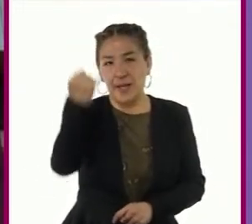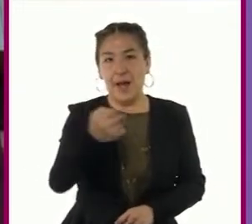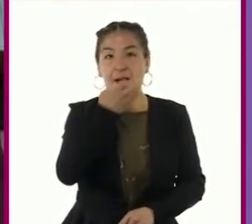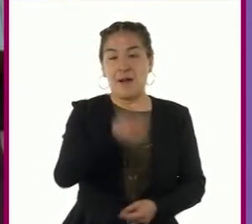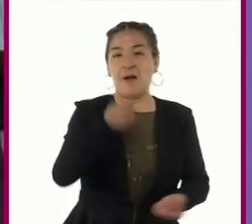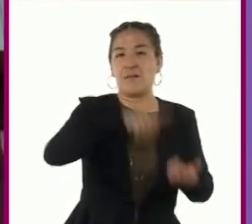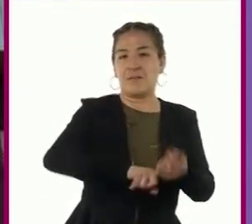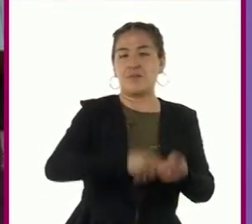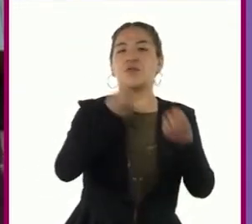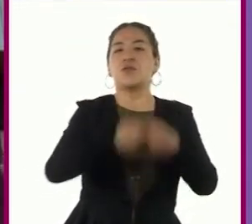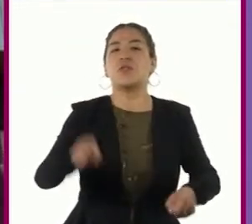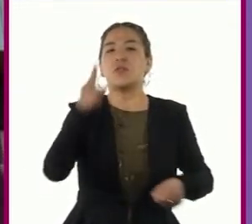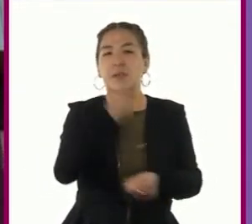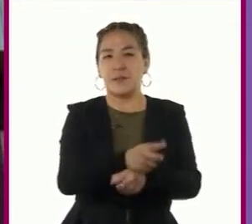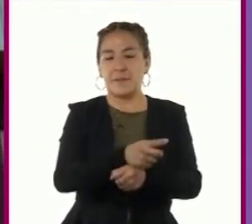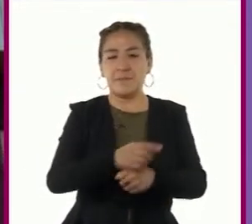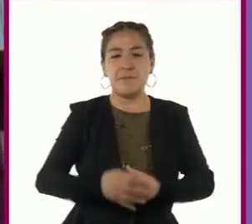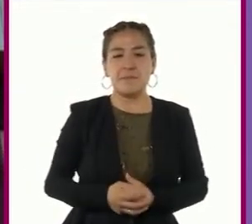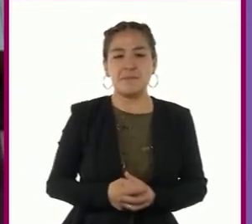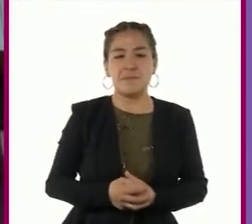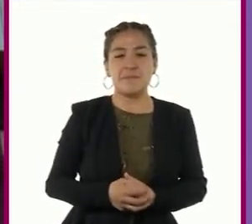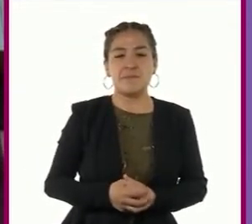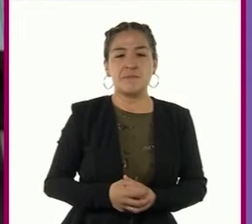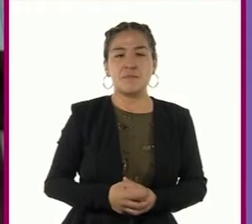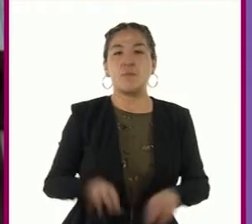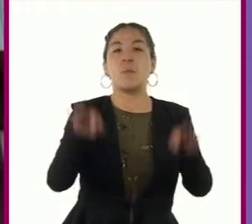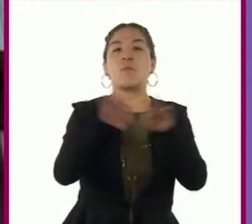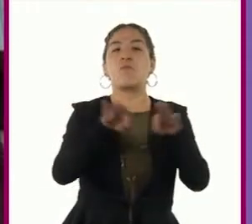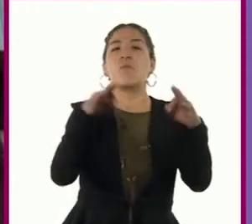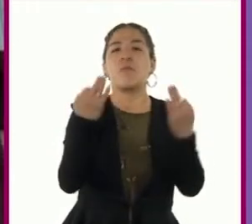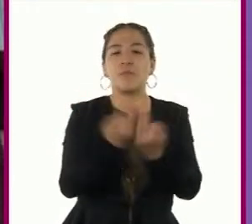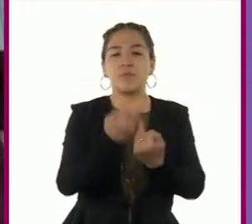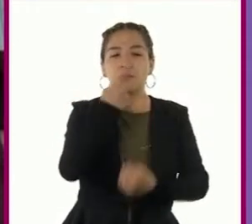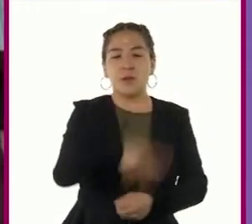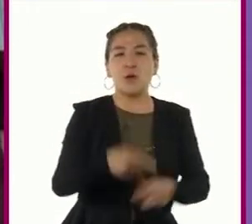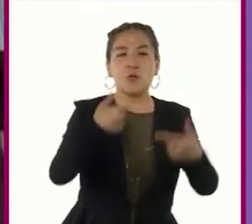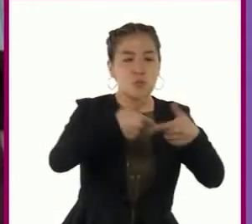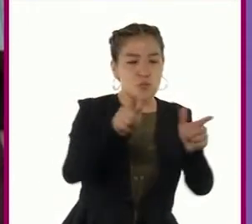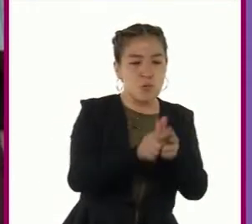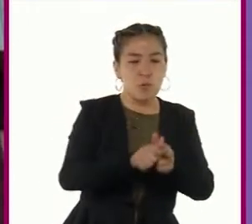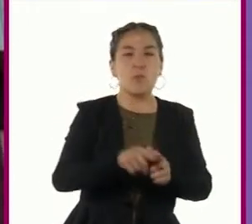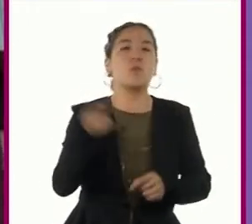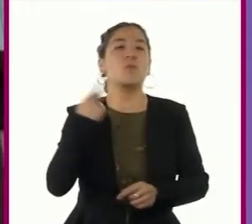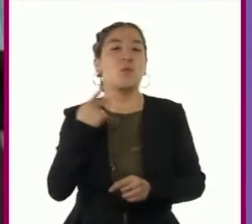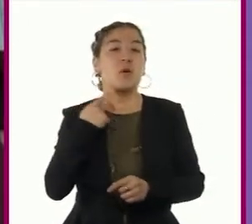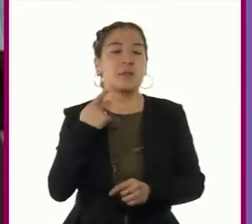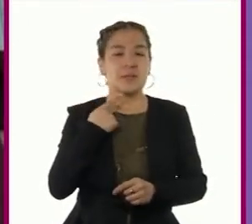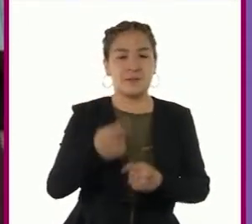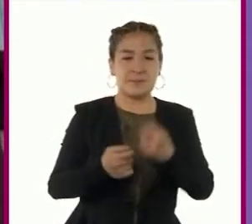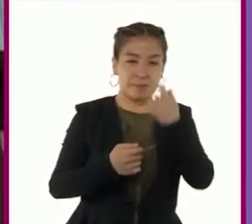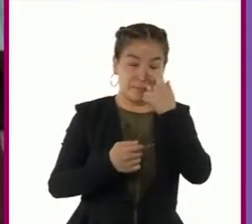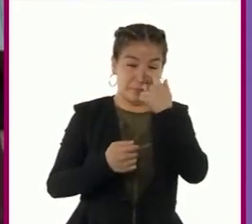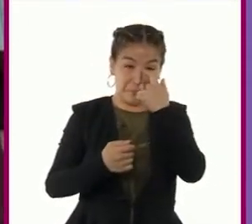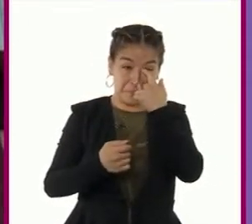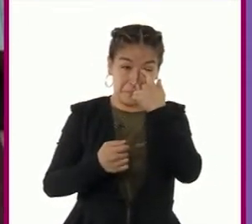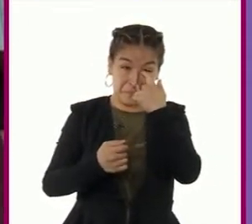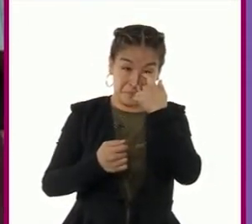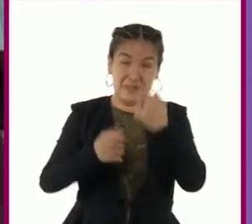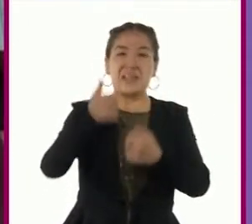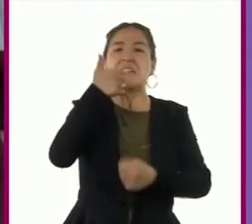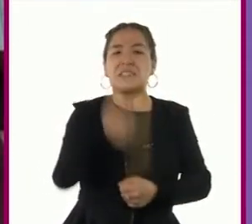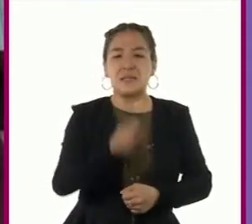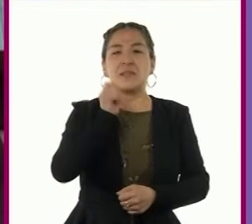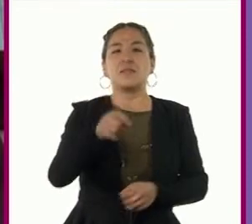la sociedad. 5. Porque forman cuadros o élites políticas. Y 6. Porque se constituyen